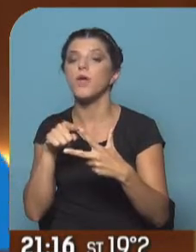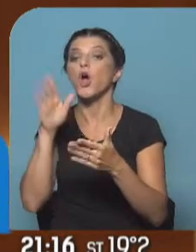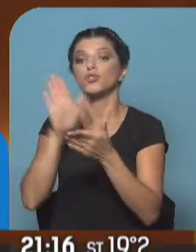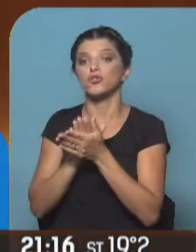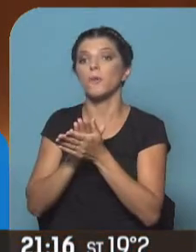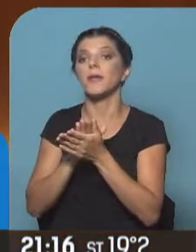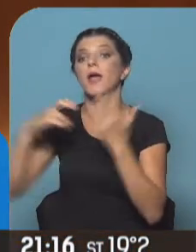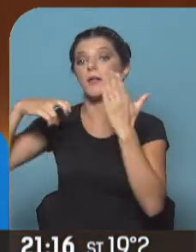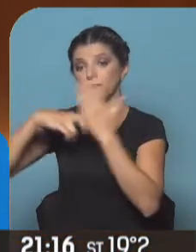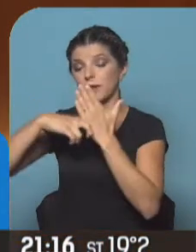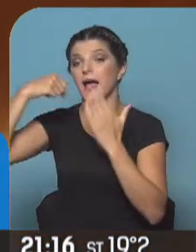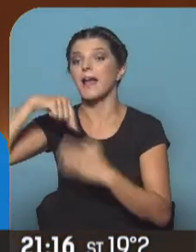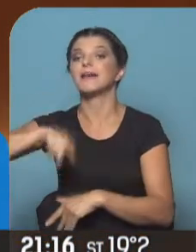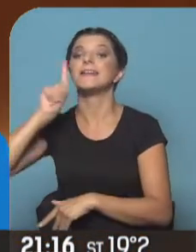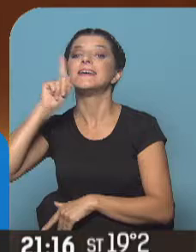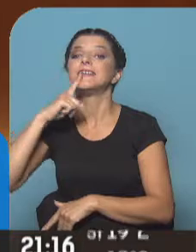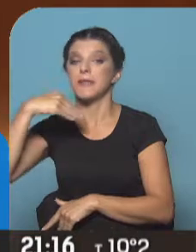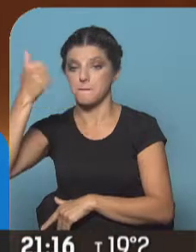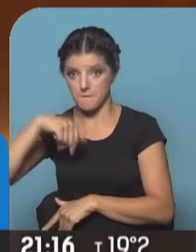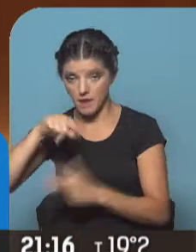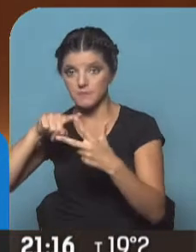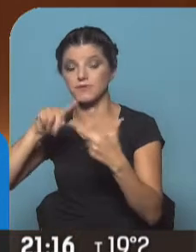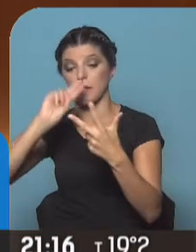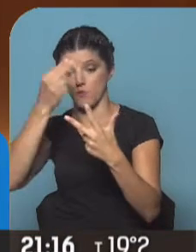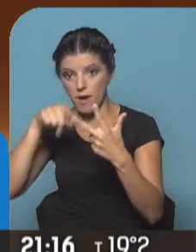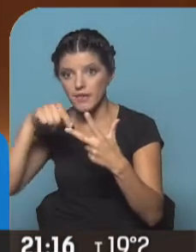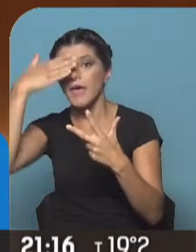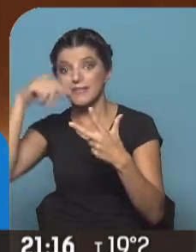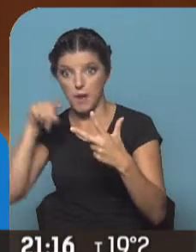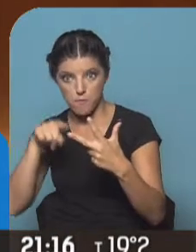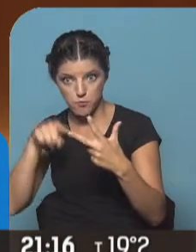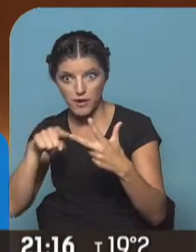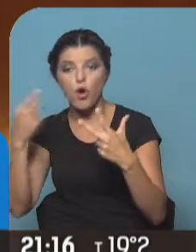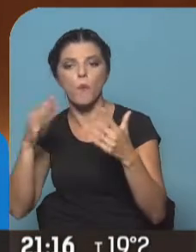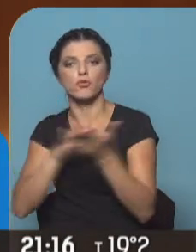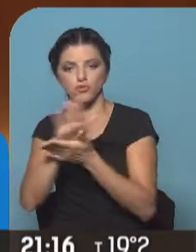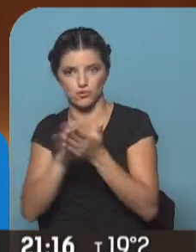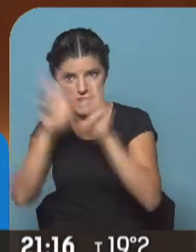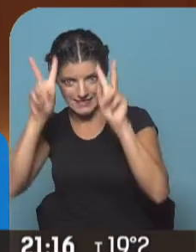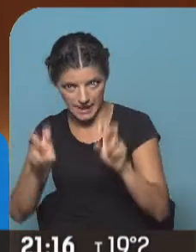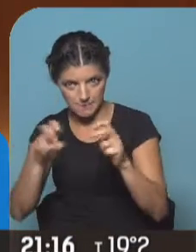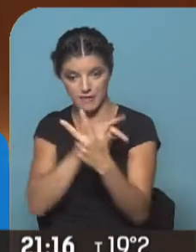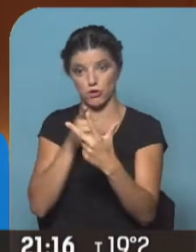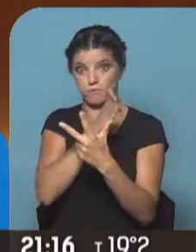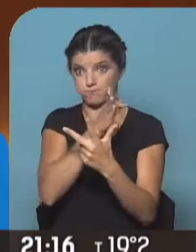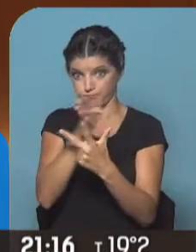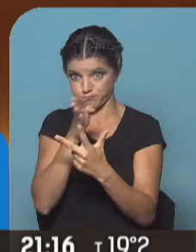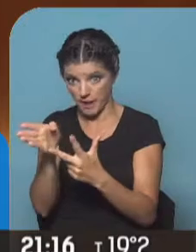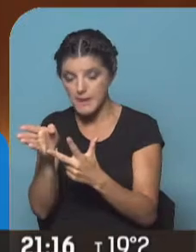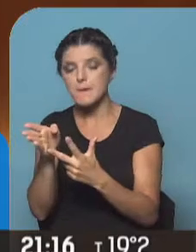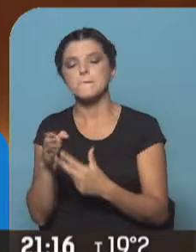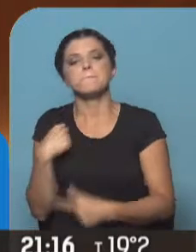fiscal Nisman y finalmente el desenlace que esto tenga. Nosotros tenemos que tener en cuenta que no podemos